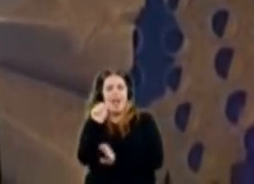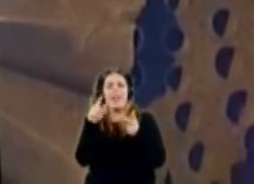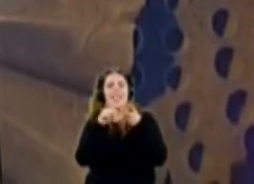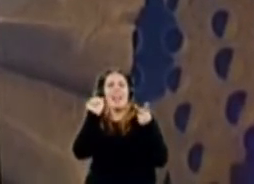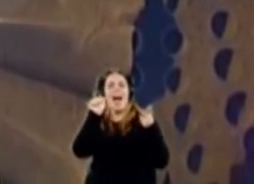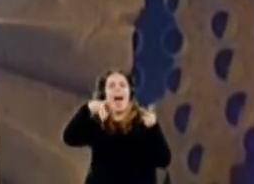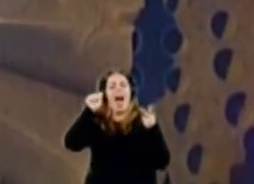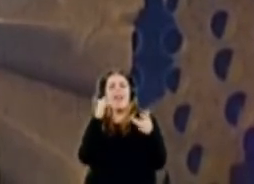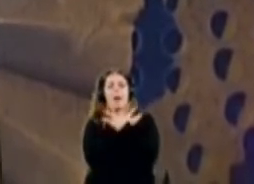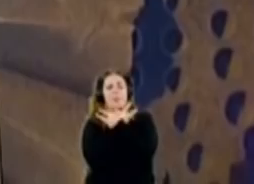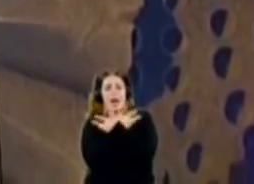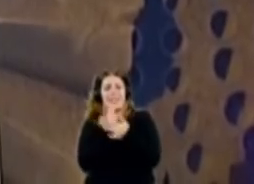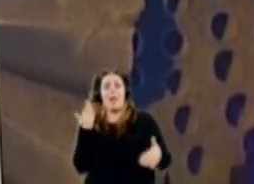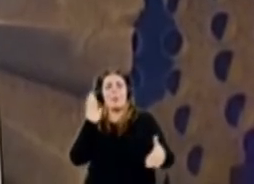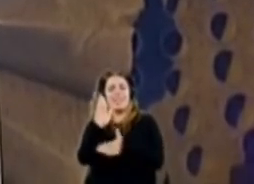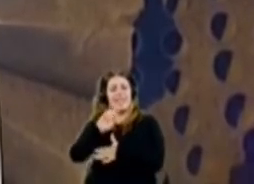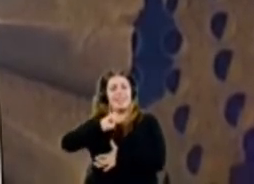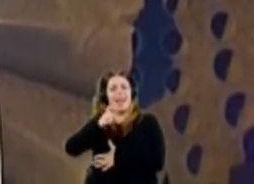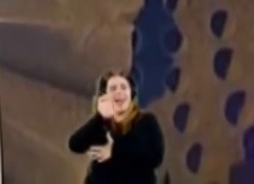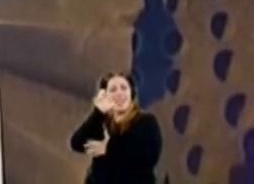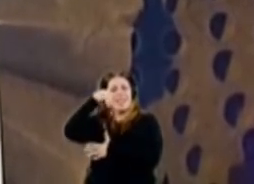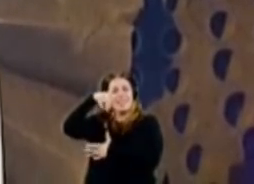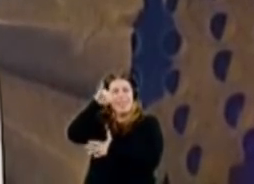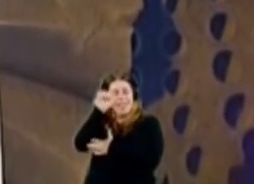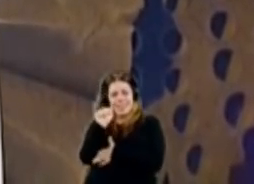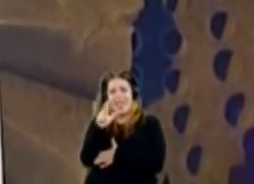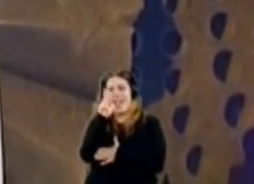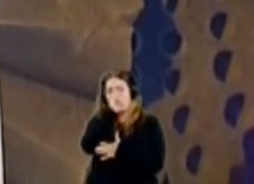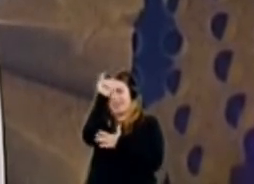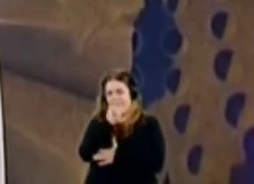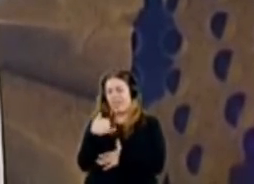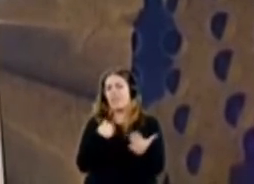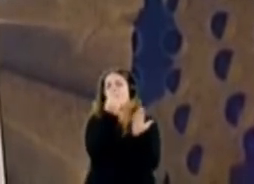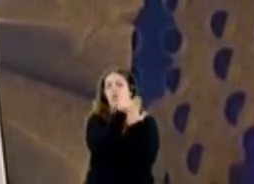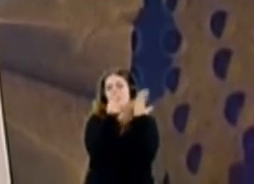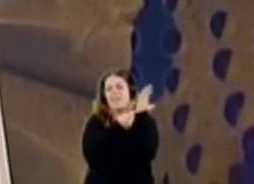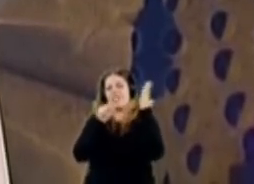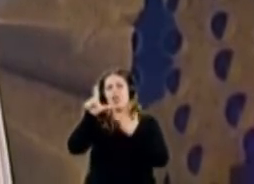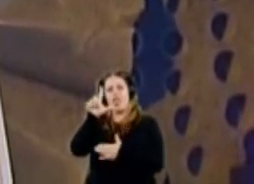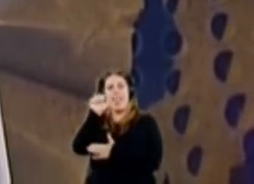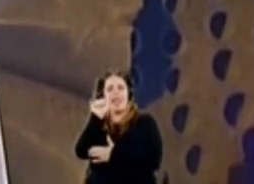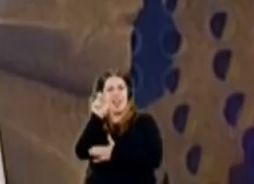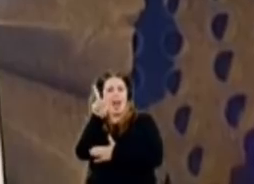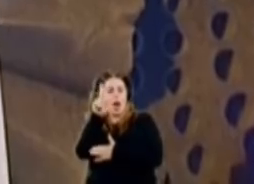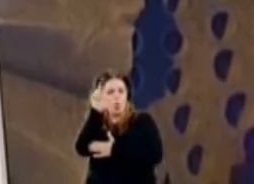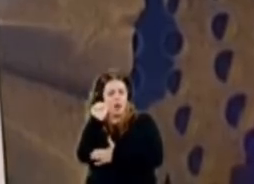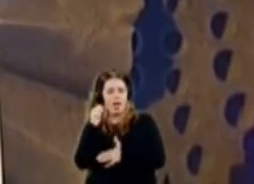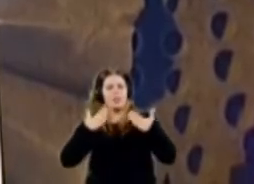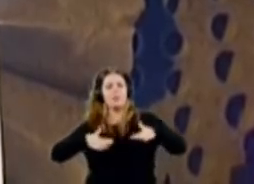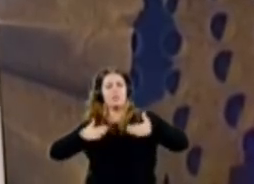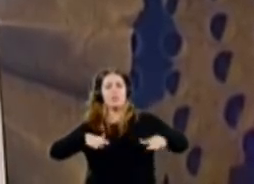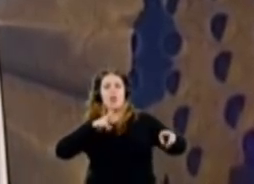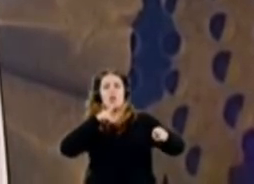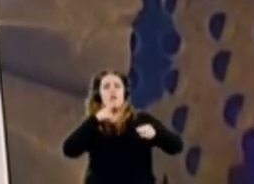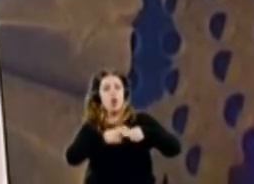García Núñez presentan a Xenia Hernández. El diseño es de Laura Velilla Ayuso y el título,